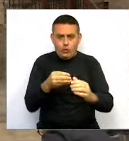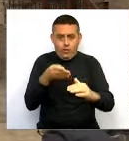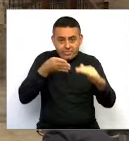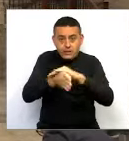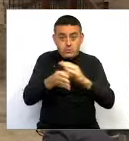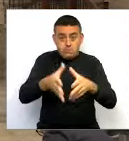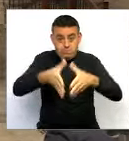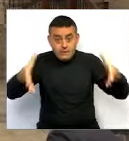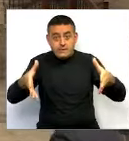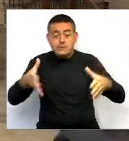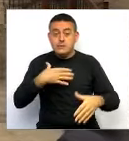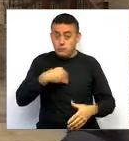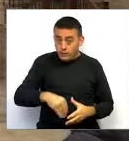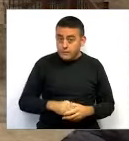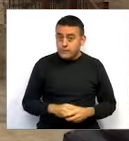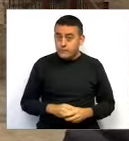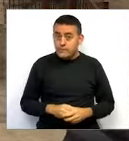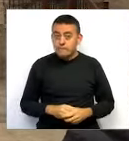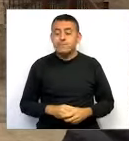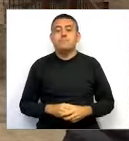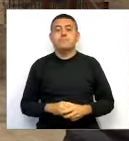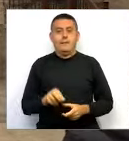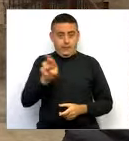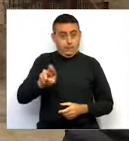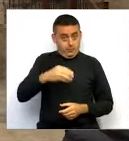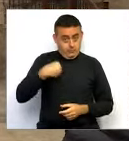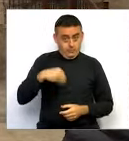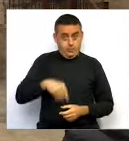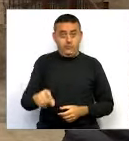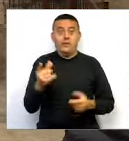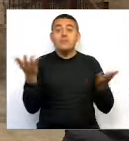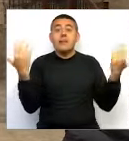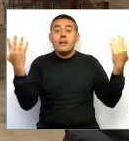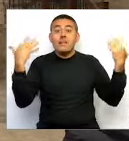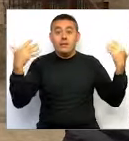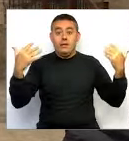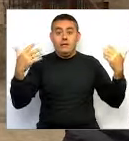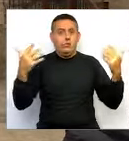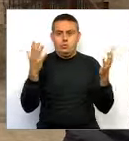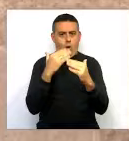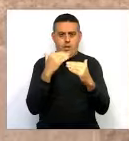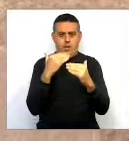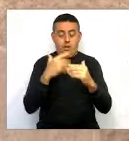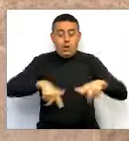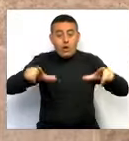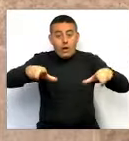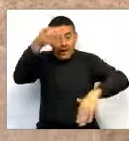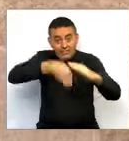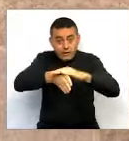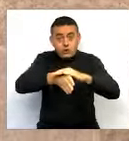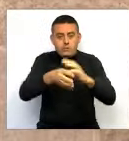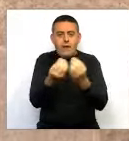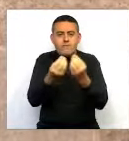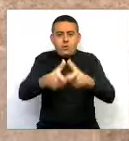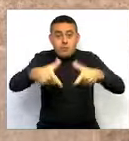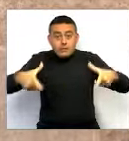posibilidad de aumentar el aforo en los locales de hostelería que no tienen terraza Bueno, en principio esta ha